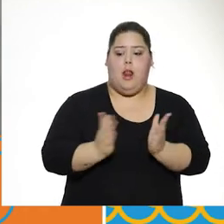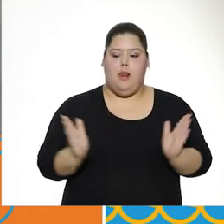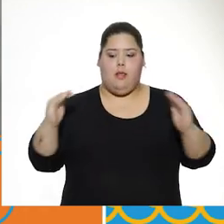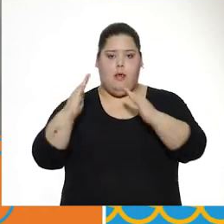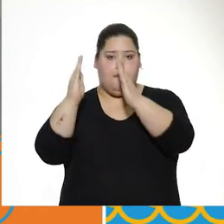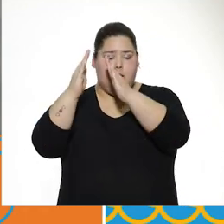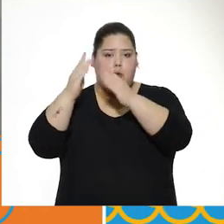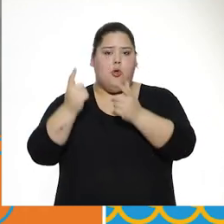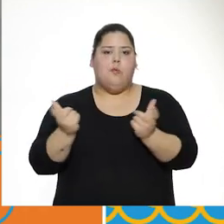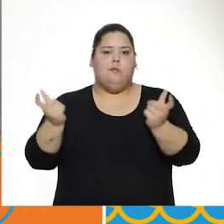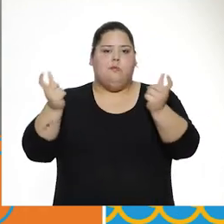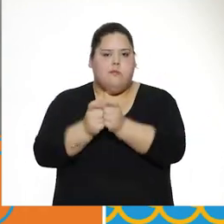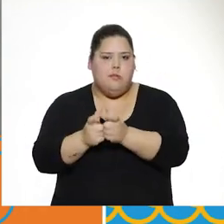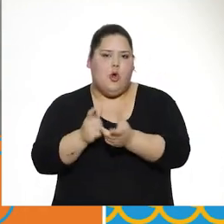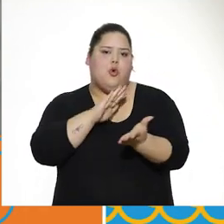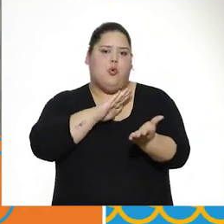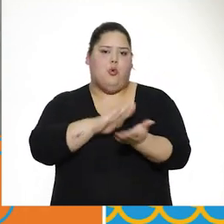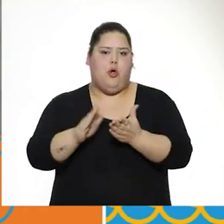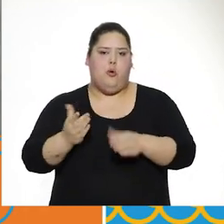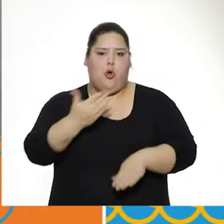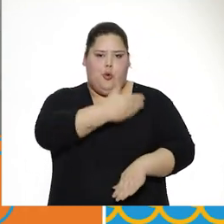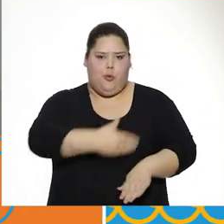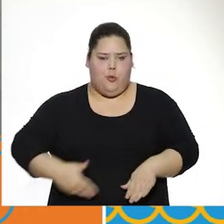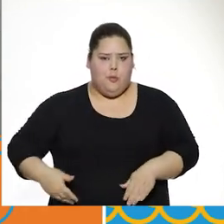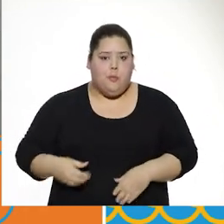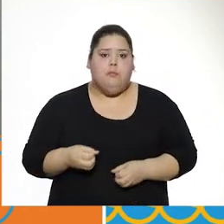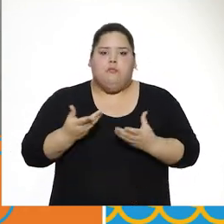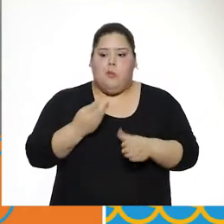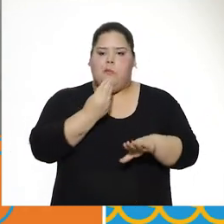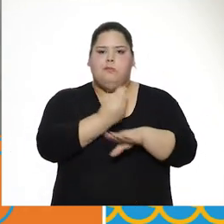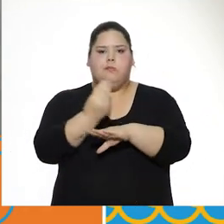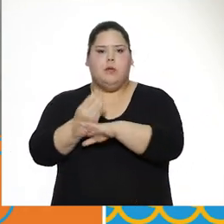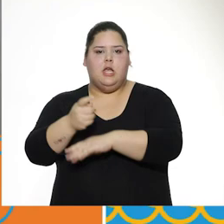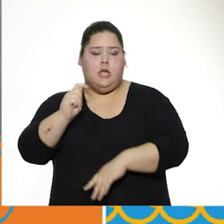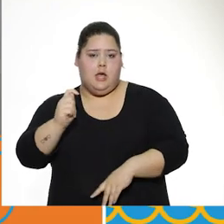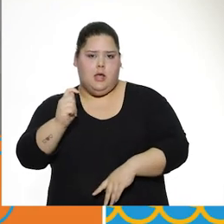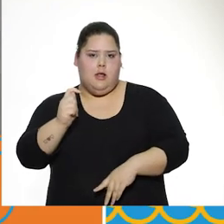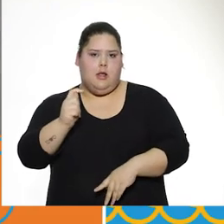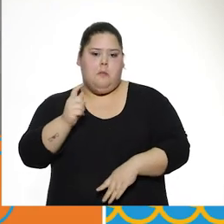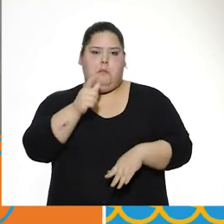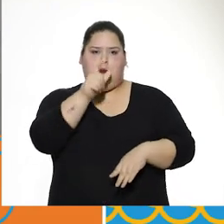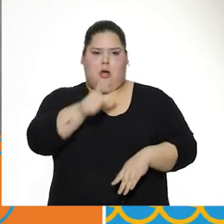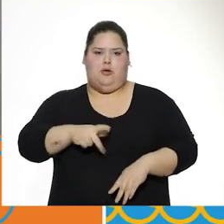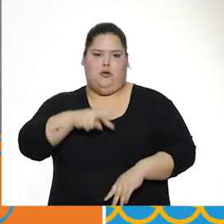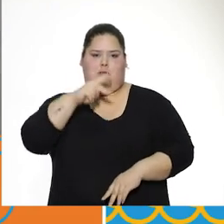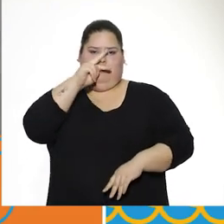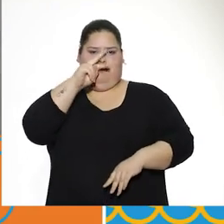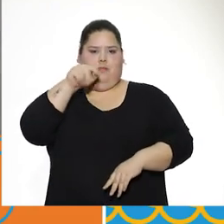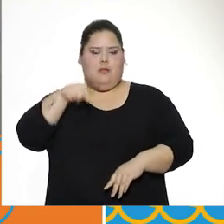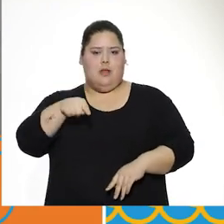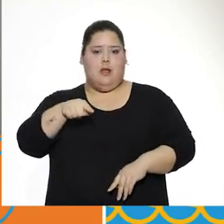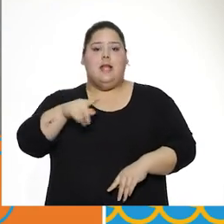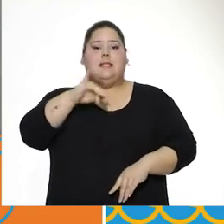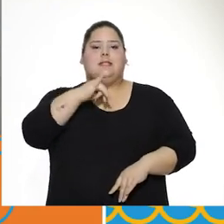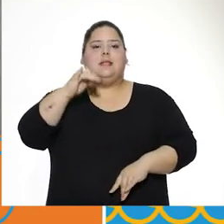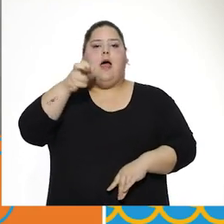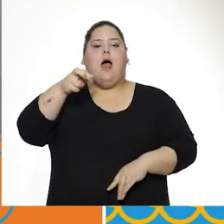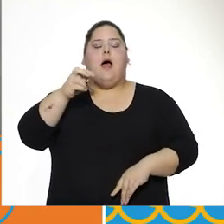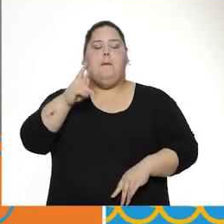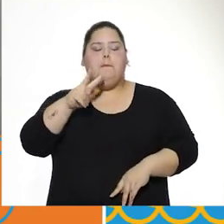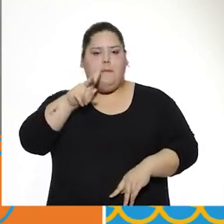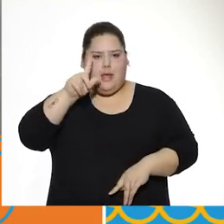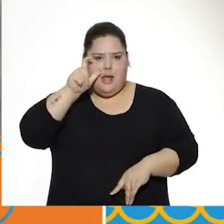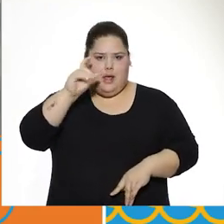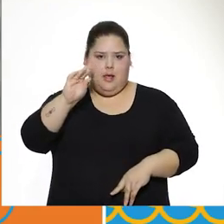Cabildo una nueva junta de gobierno, compuesta por ciudadanos ilustres, con Cornelio Saavedra